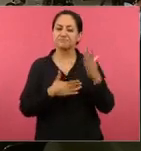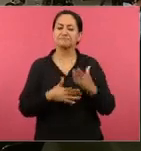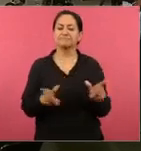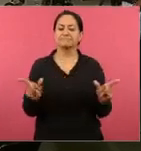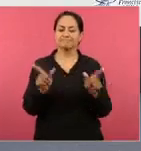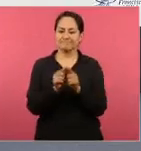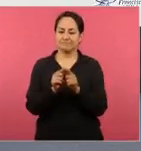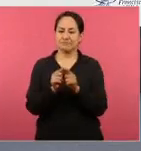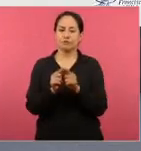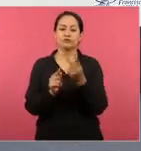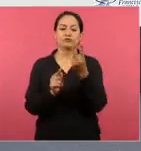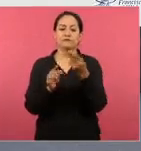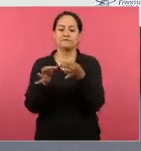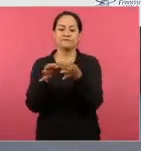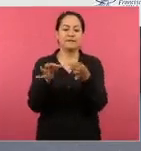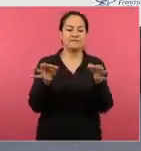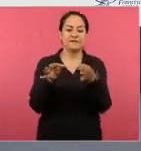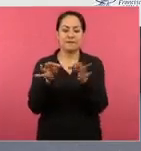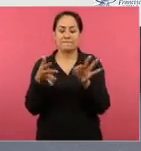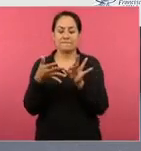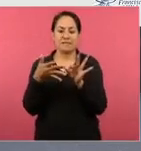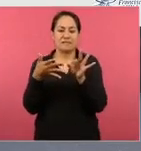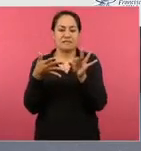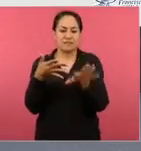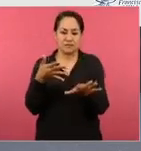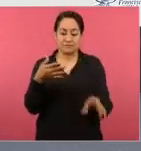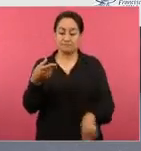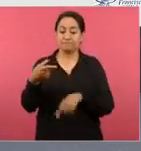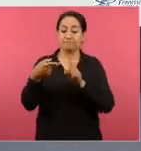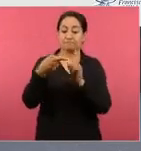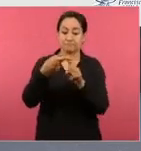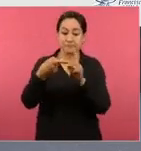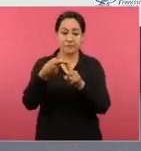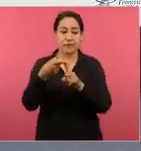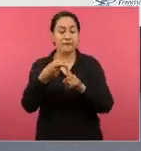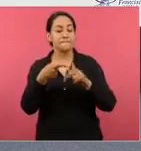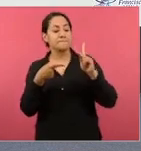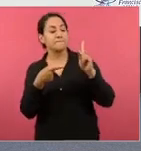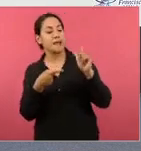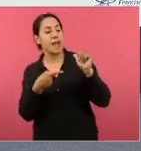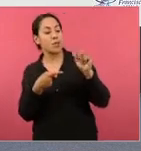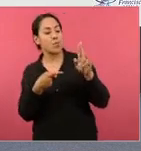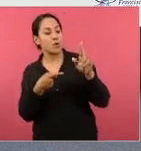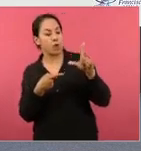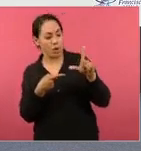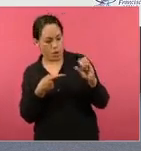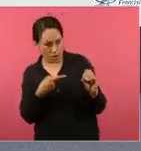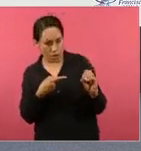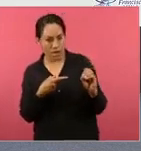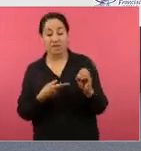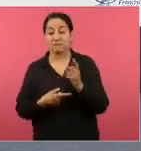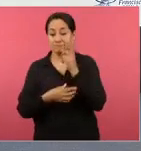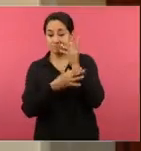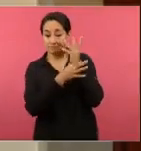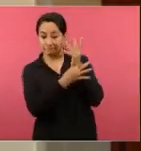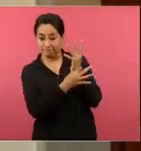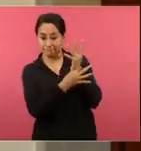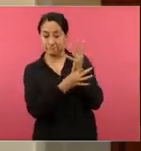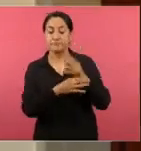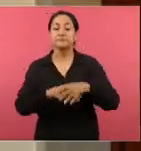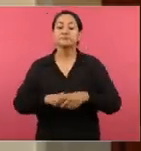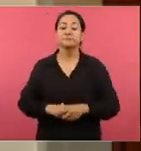estamos hablando de pedagogía. Una de Paulo Freire que dice que el educador y la